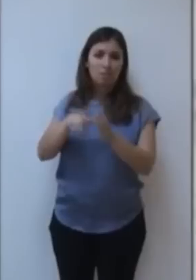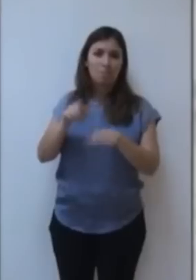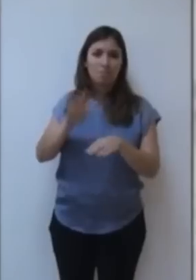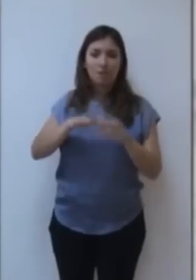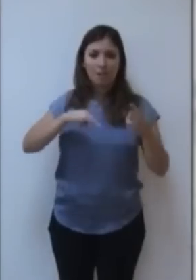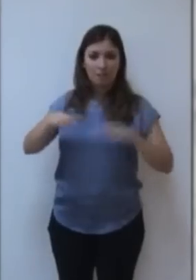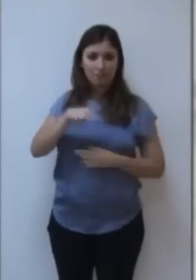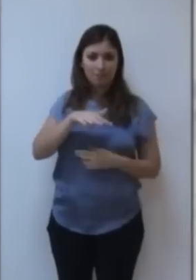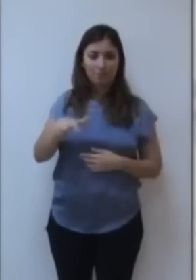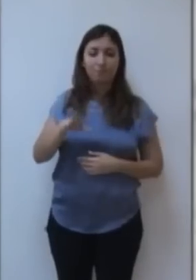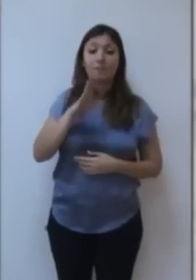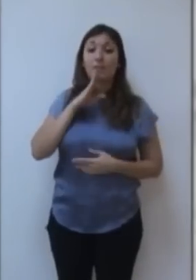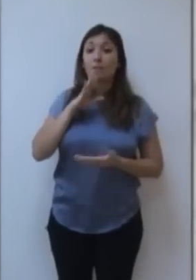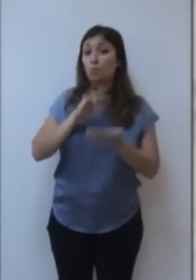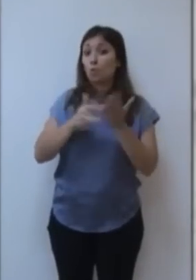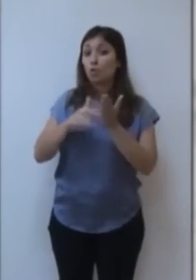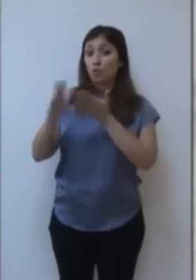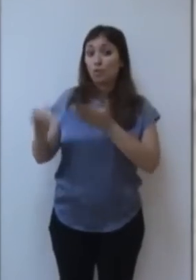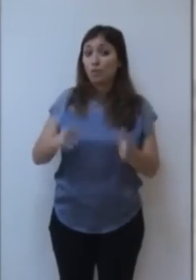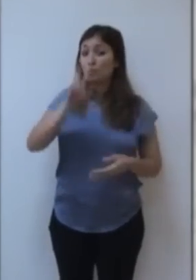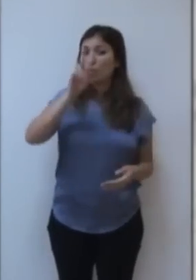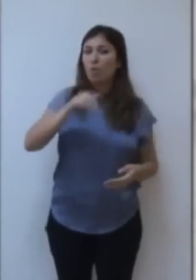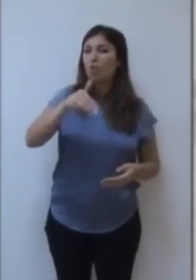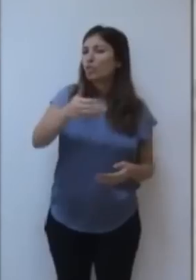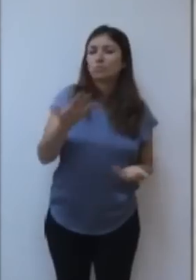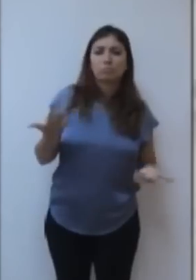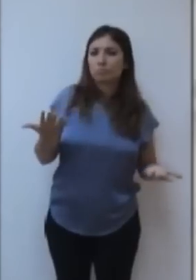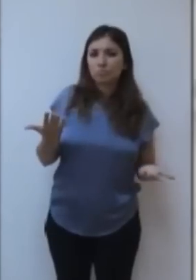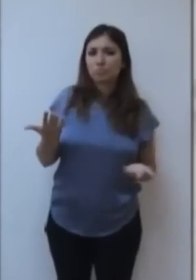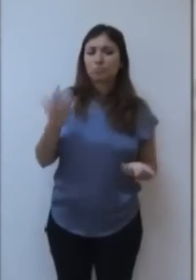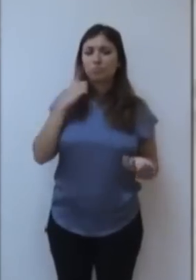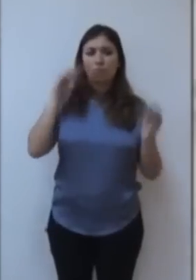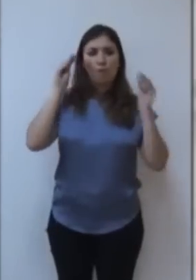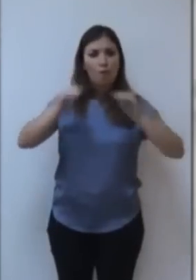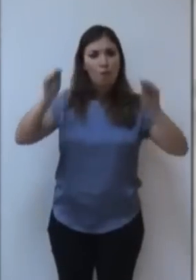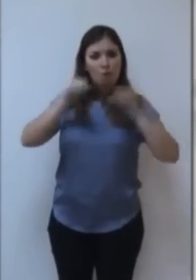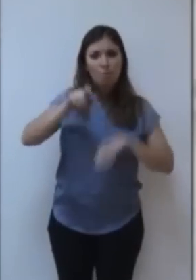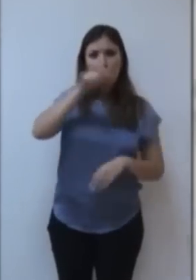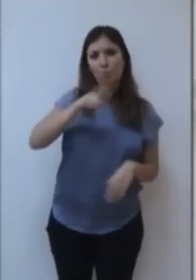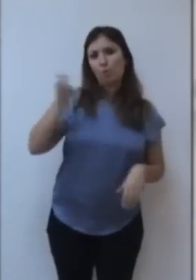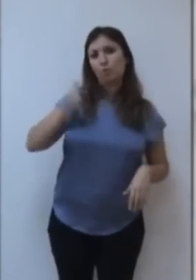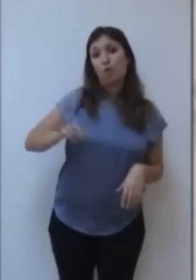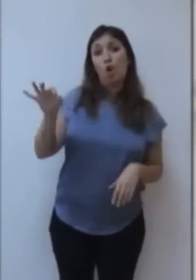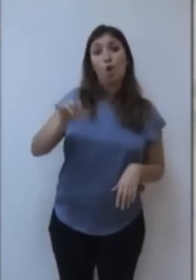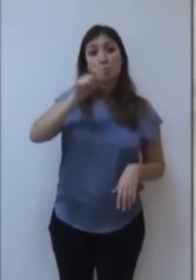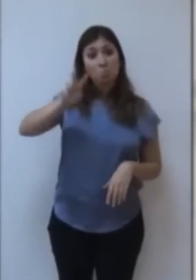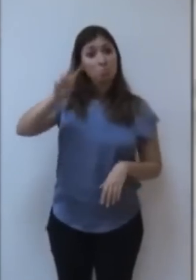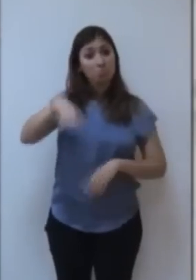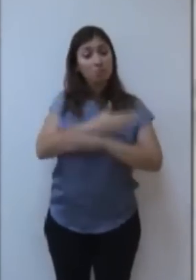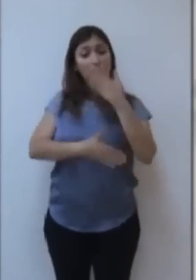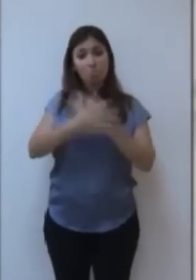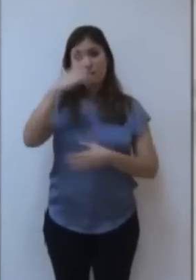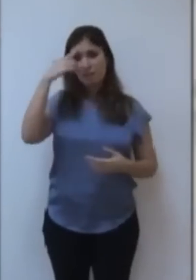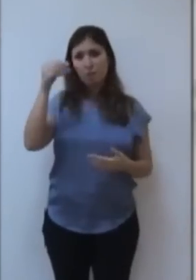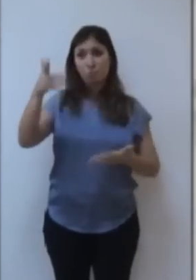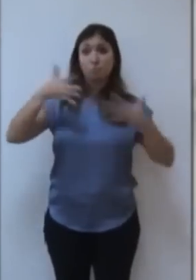la segunda fase de este proyecto va a ser el formar tanto a profesionales como a personas con discapacidad intelectual, para que